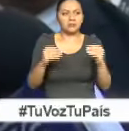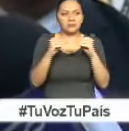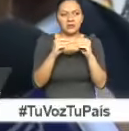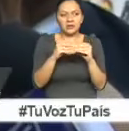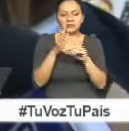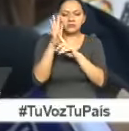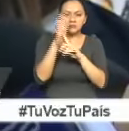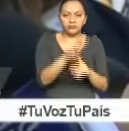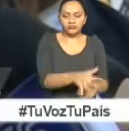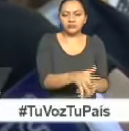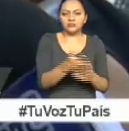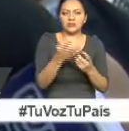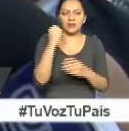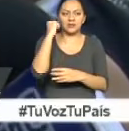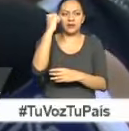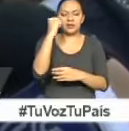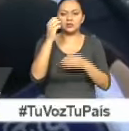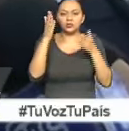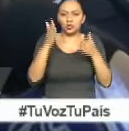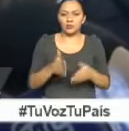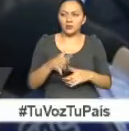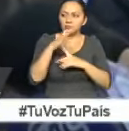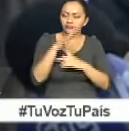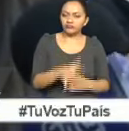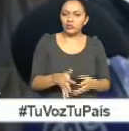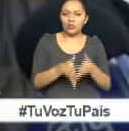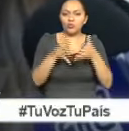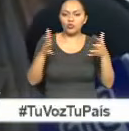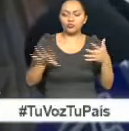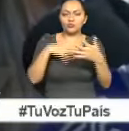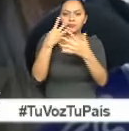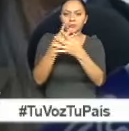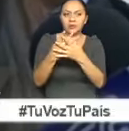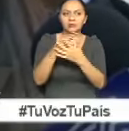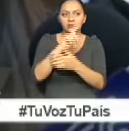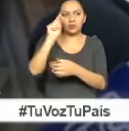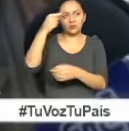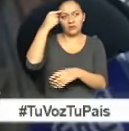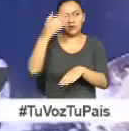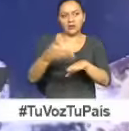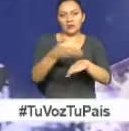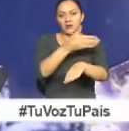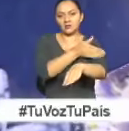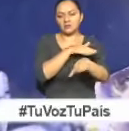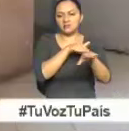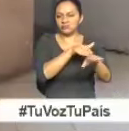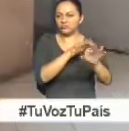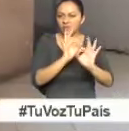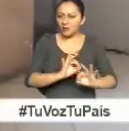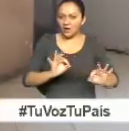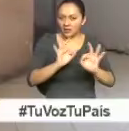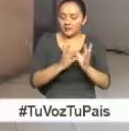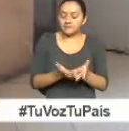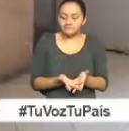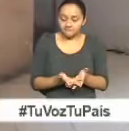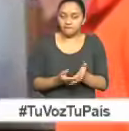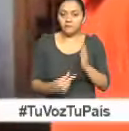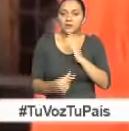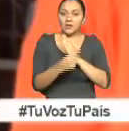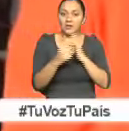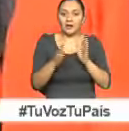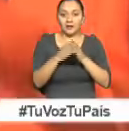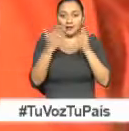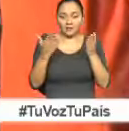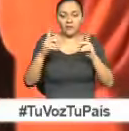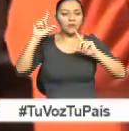de atropello a los derechos humanos que aquí se vivieron con complicidad de los gobiernos de turno. La obra literaria y